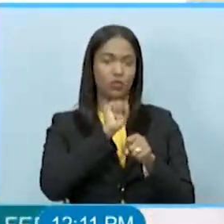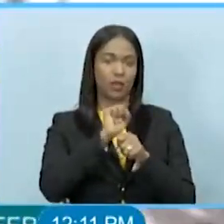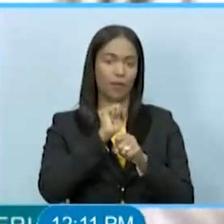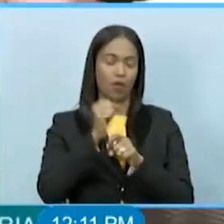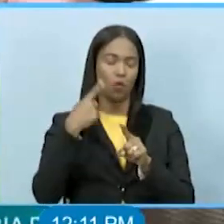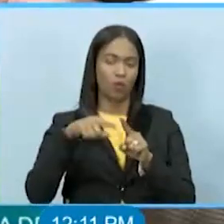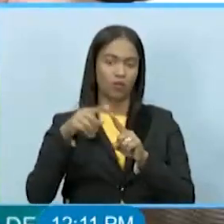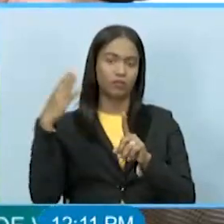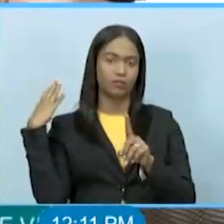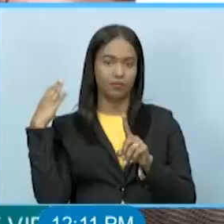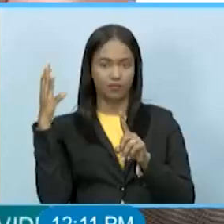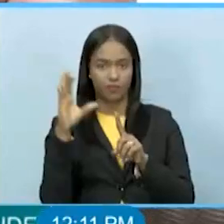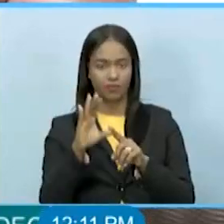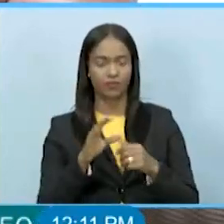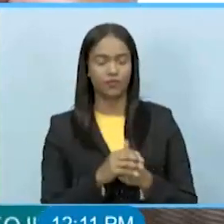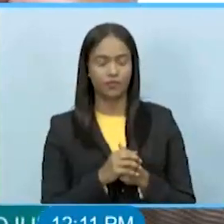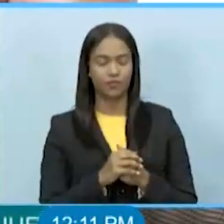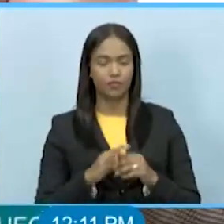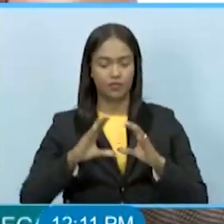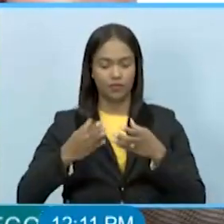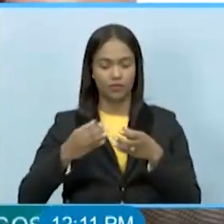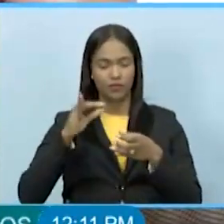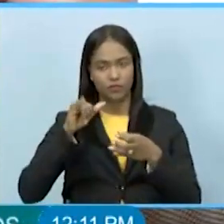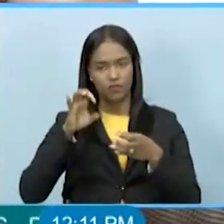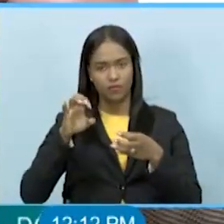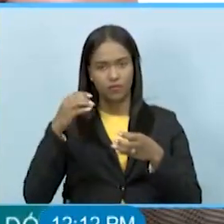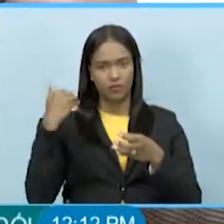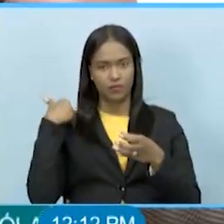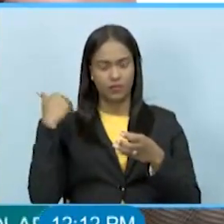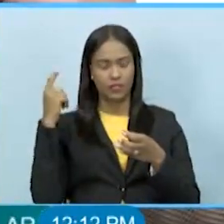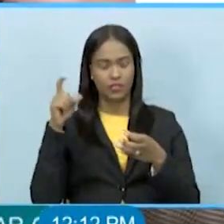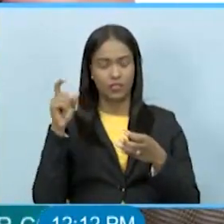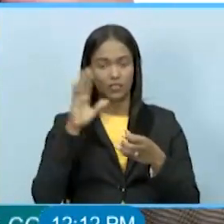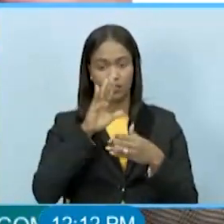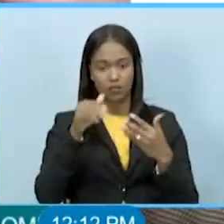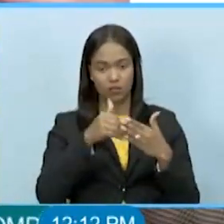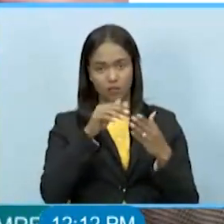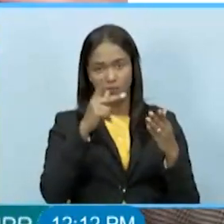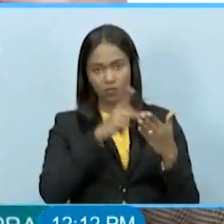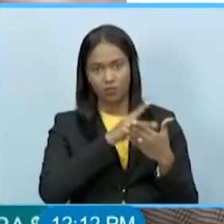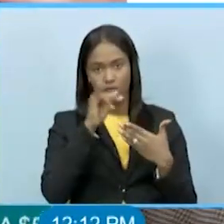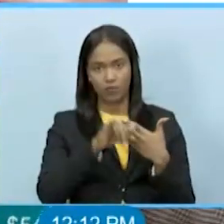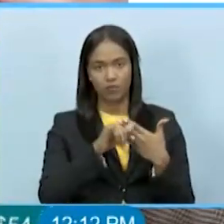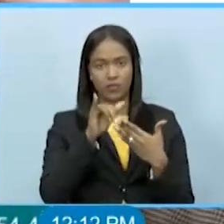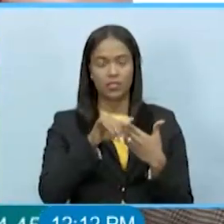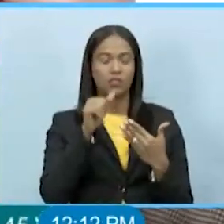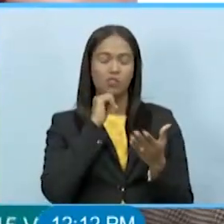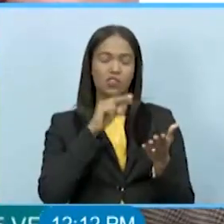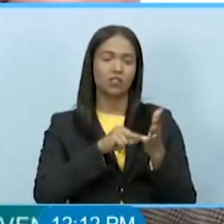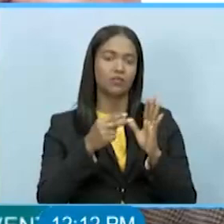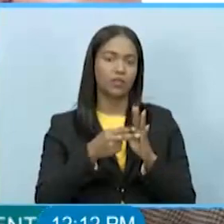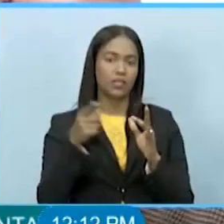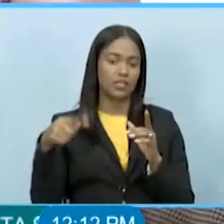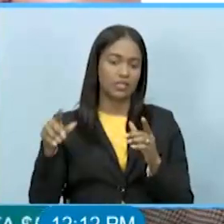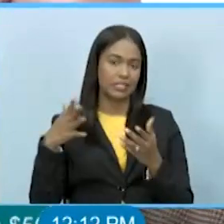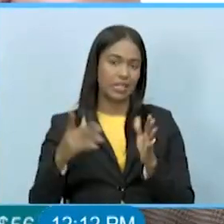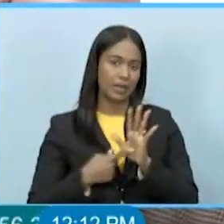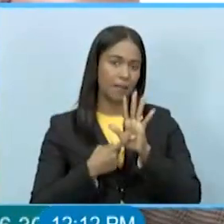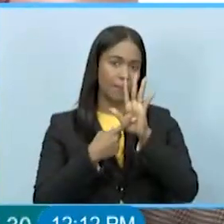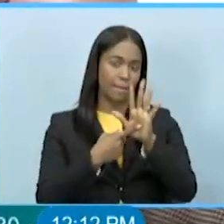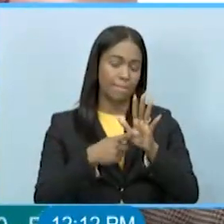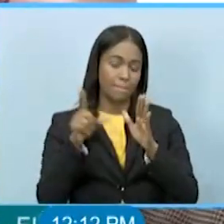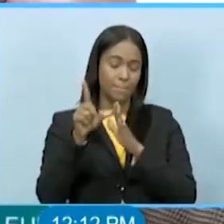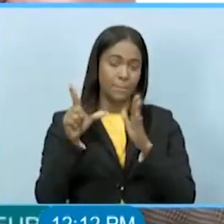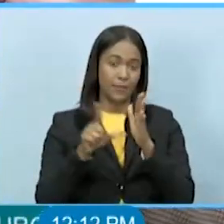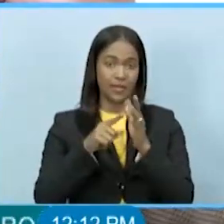cargo. La Junta Central Electoral tiene iniciativa de ley y presentó su proyecto. Eso no quiere decir que lo que ellos hayan presentado es ley de